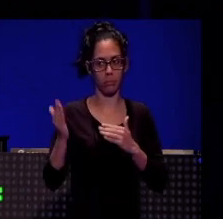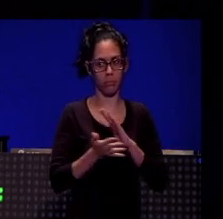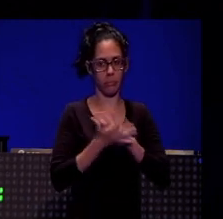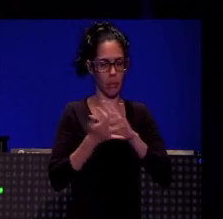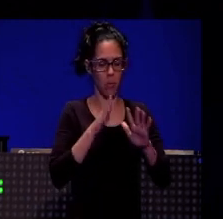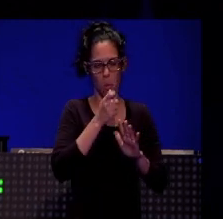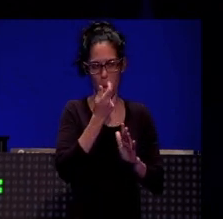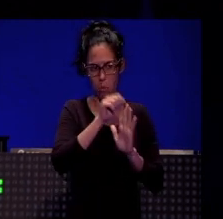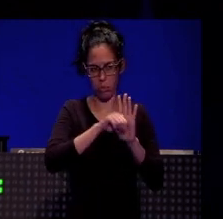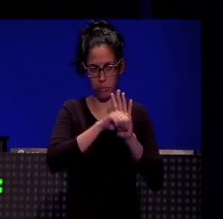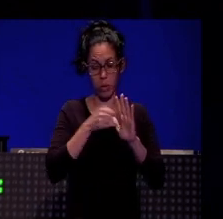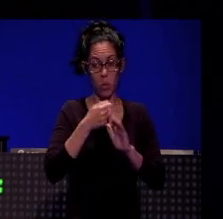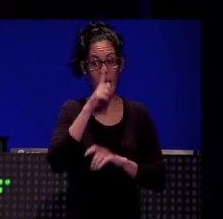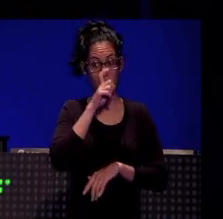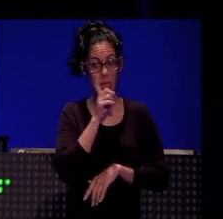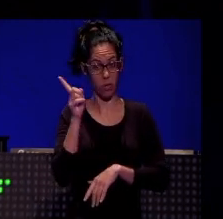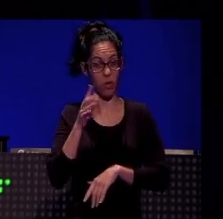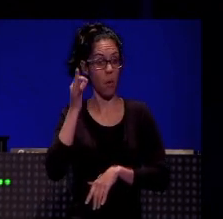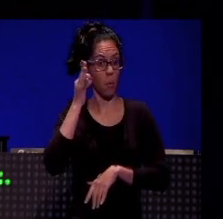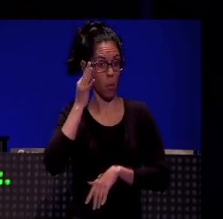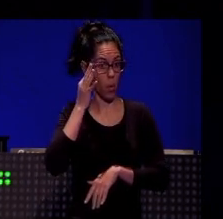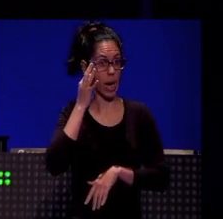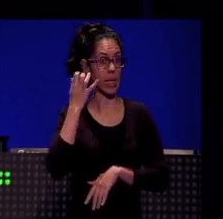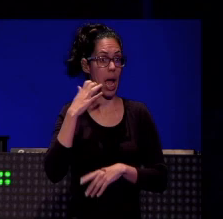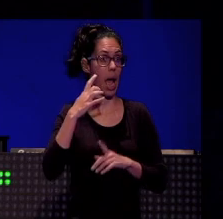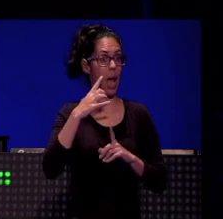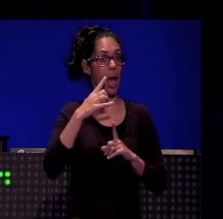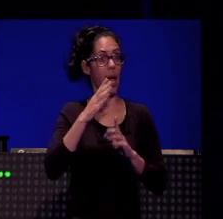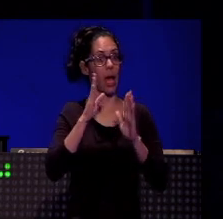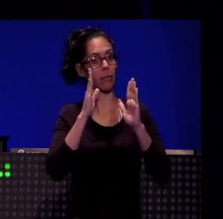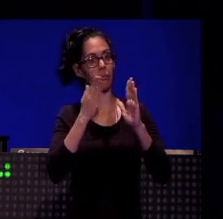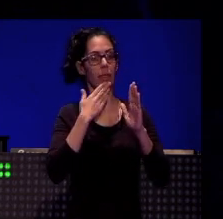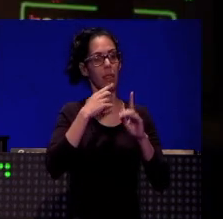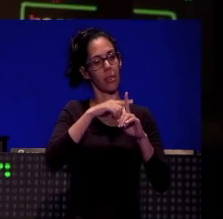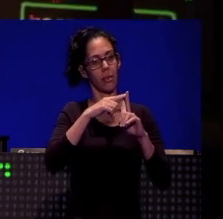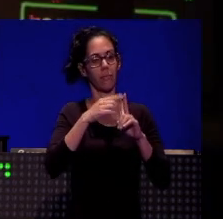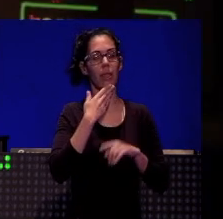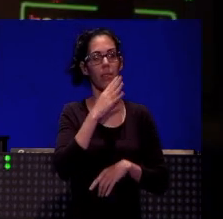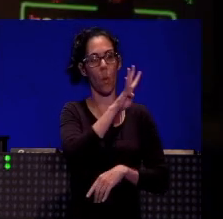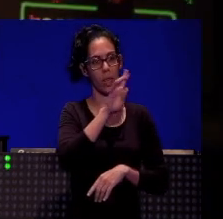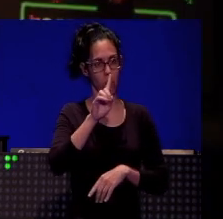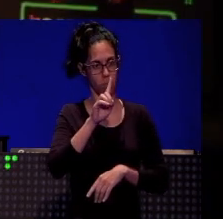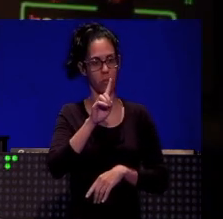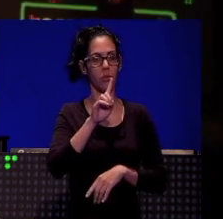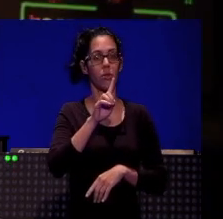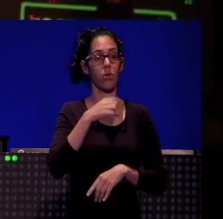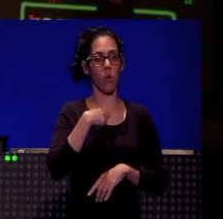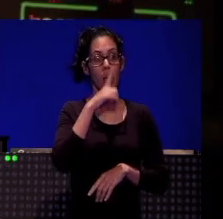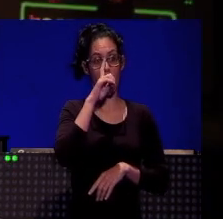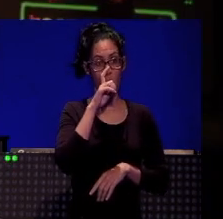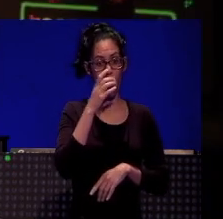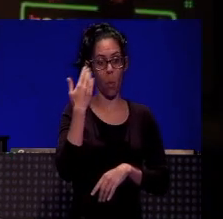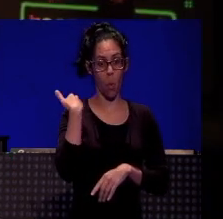bueno si esto es un recordatorio de que soy una mujer de mediana edad con 41 años y recuerdo trabajar con